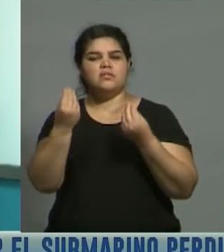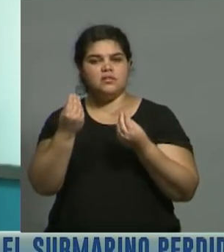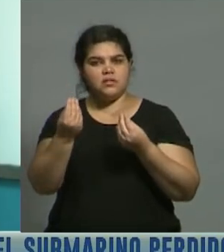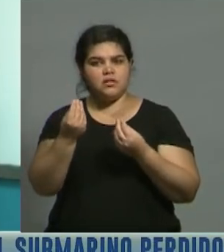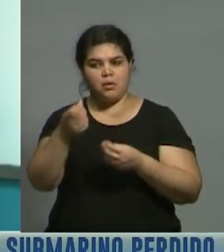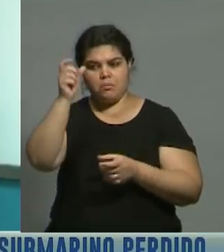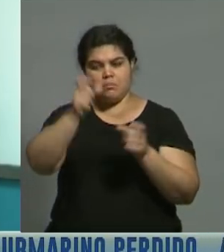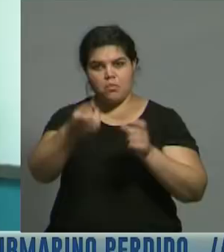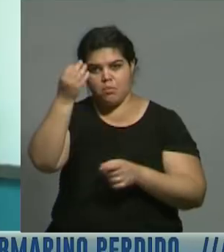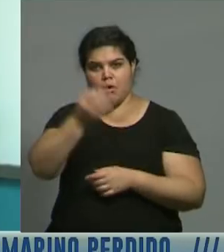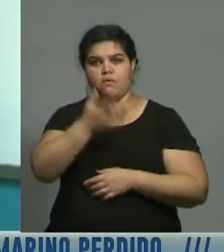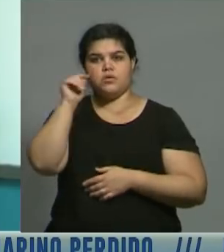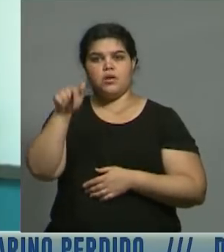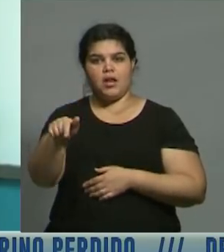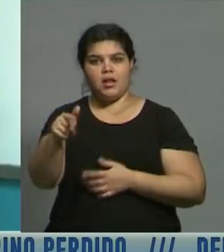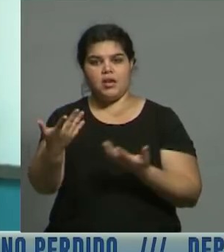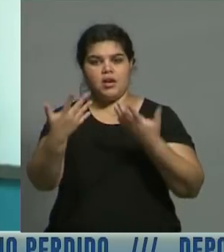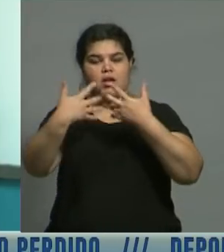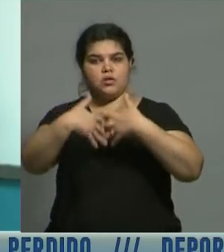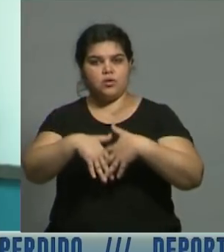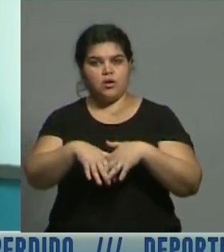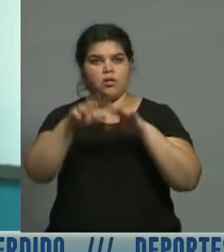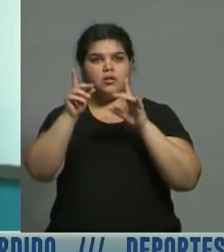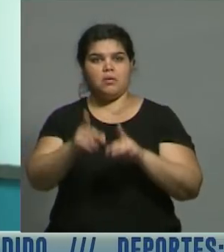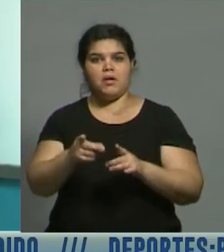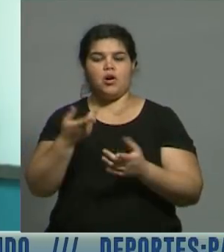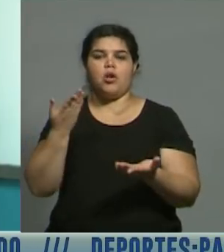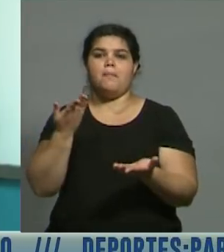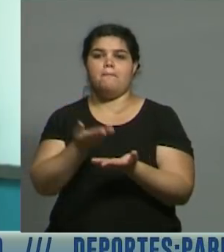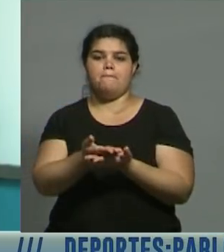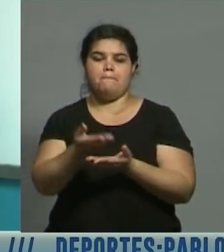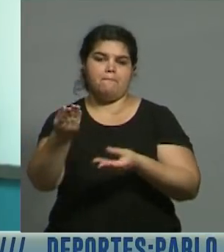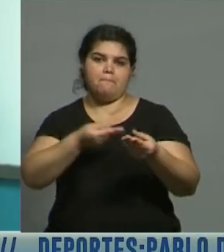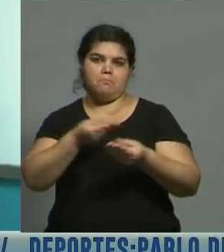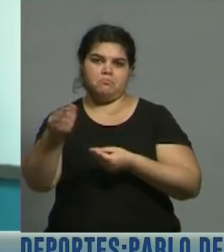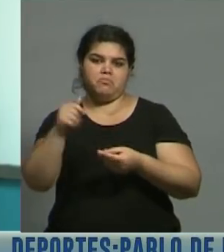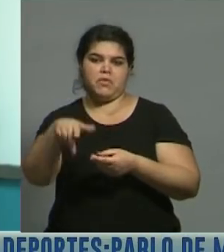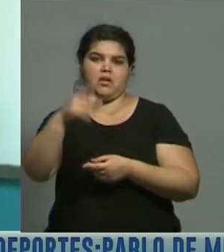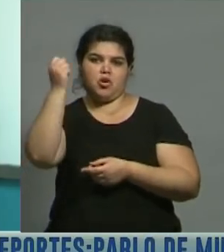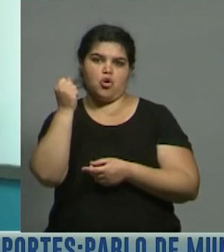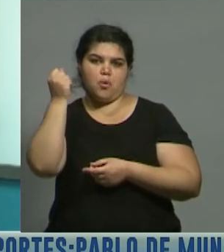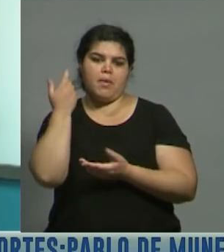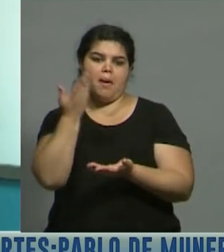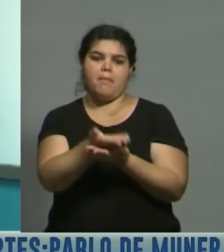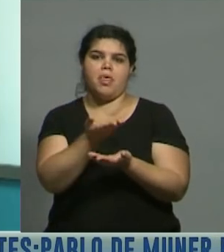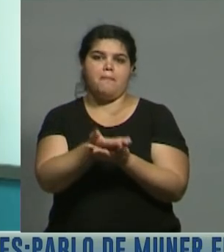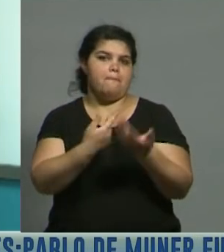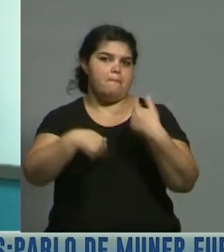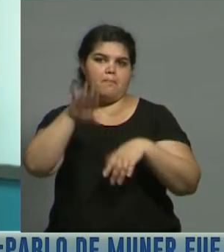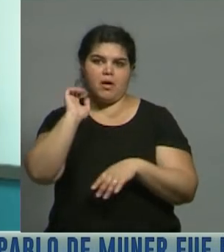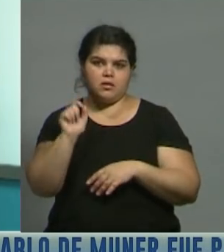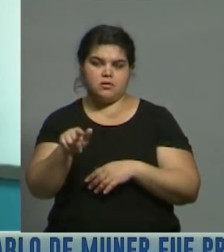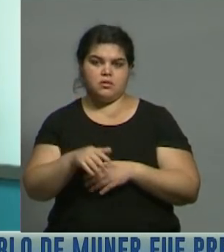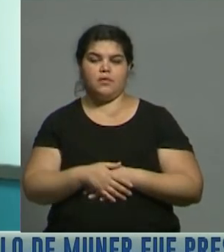vayan en sintonía con lo que el mercado laboral está demandando, con la economía está demandando. Bien. Insisto,